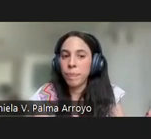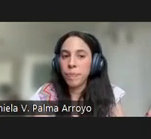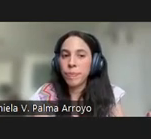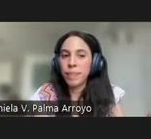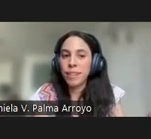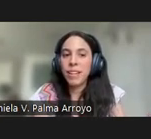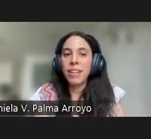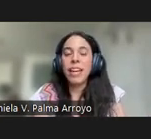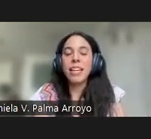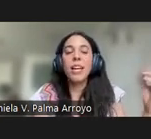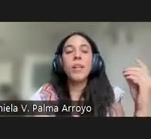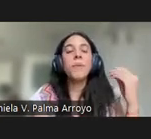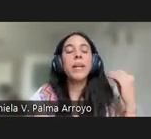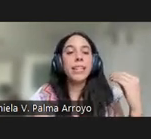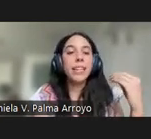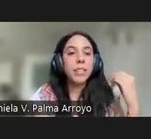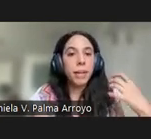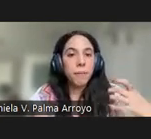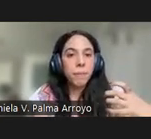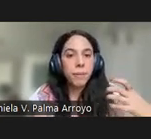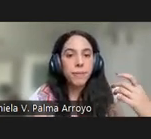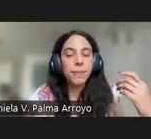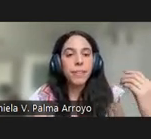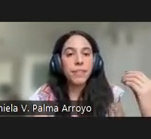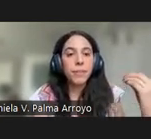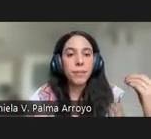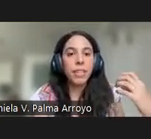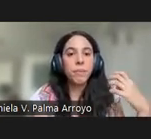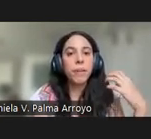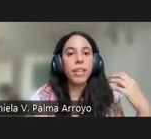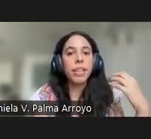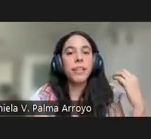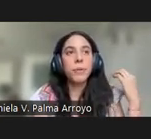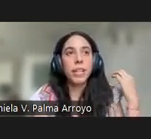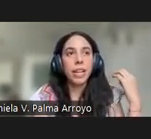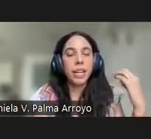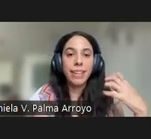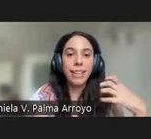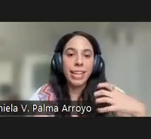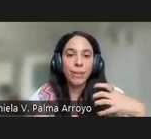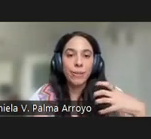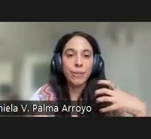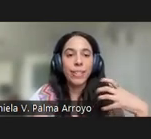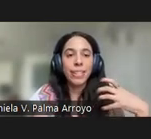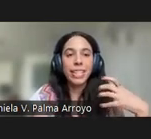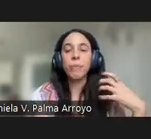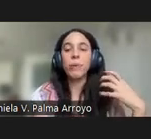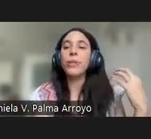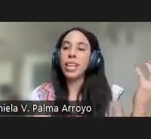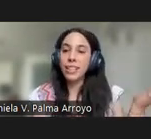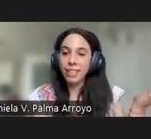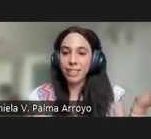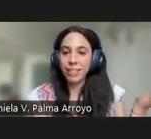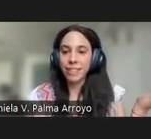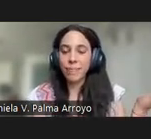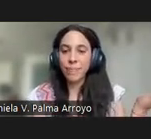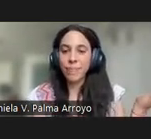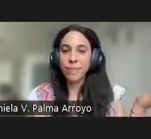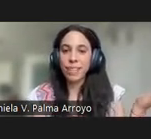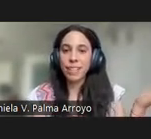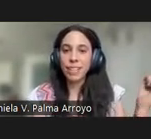anhelo. ¿En qué lugar del cuerpo ustedes pueden ubicar ese anhelo y cómo lo